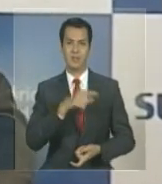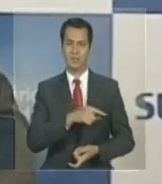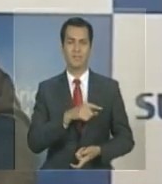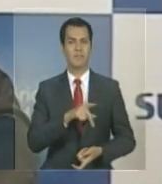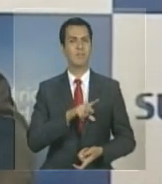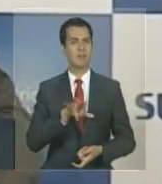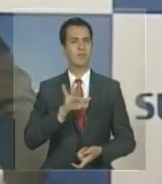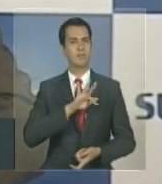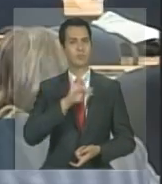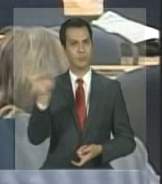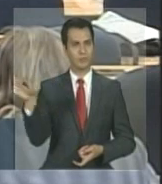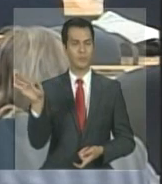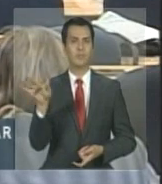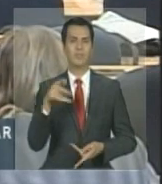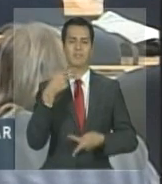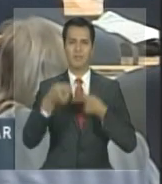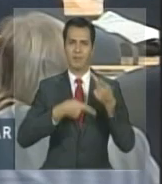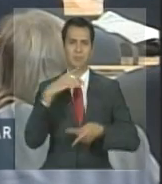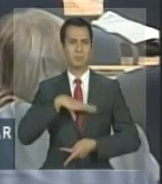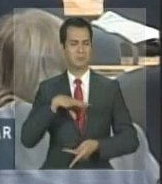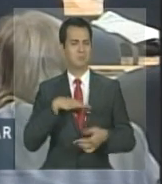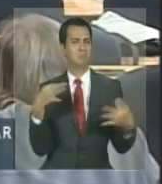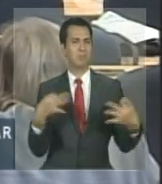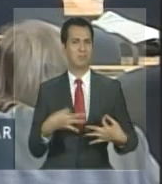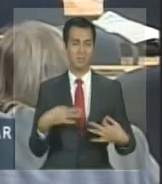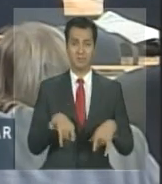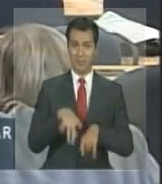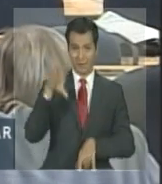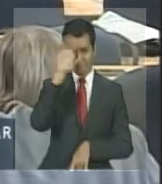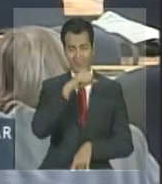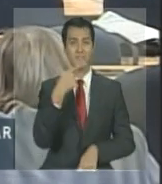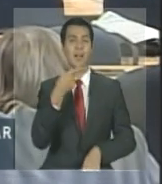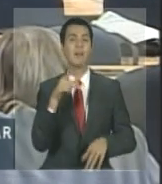campeão da Libertadores. Ele falou para mim. Joaquim.